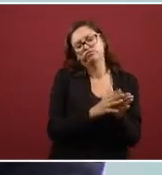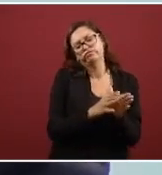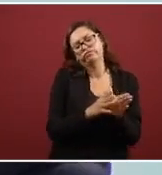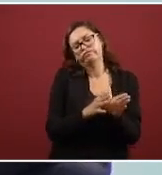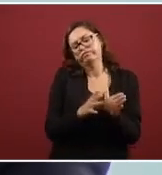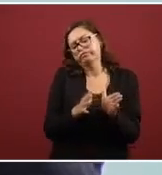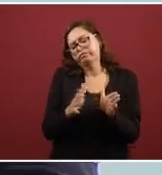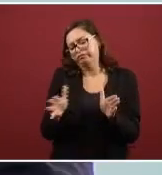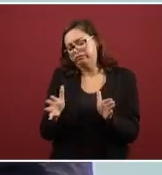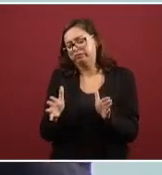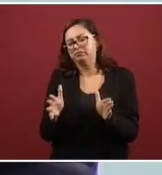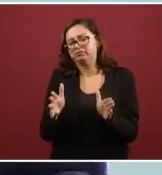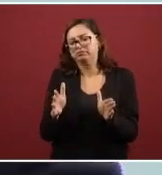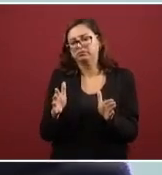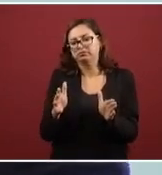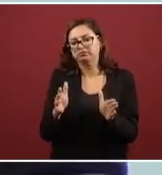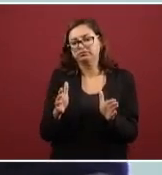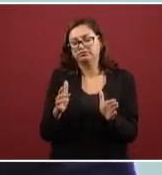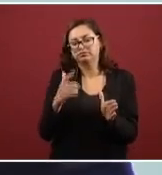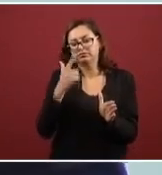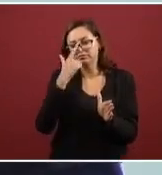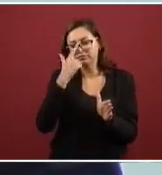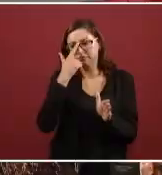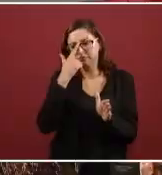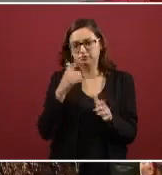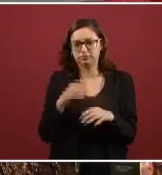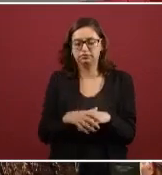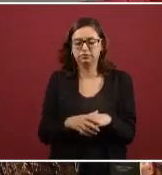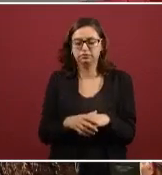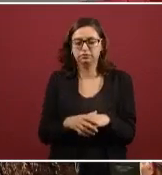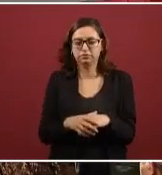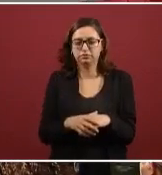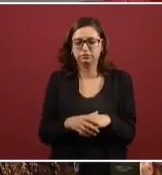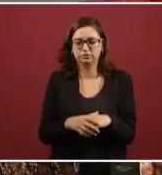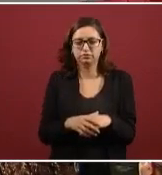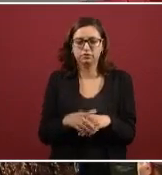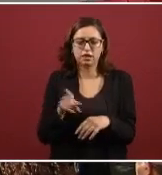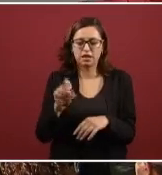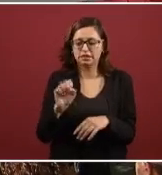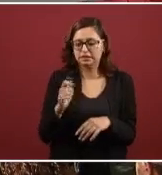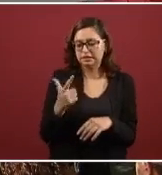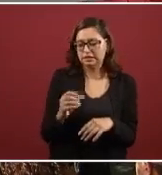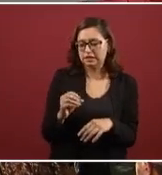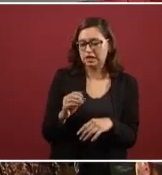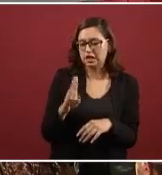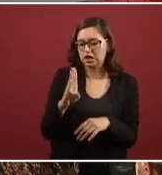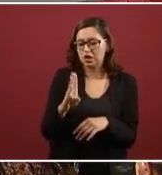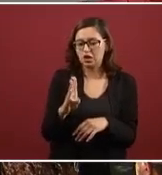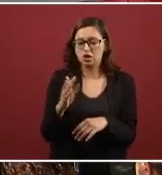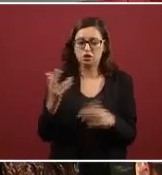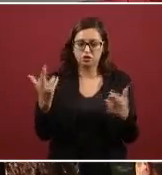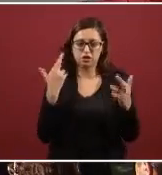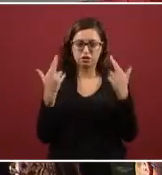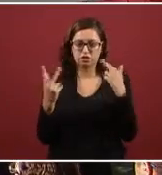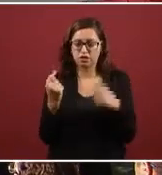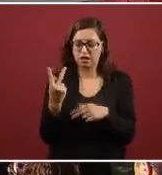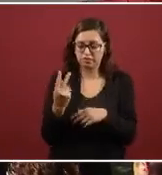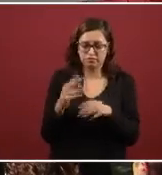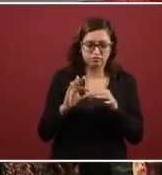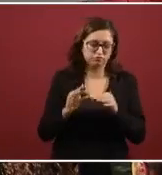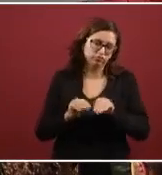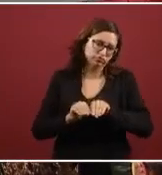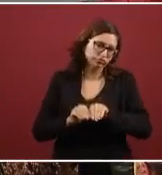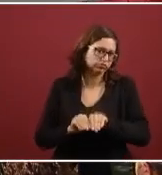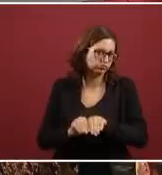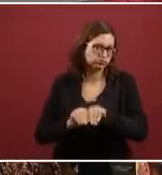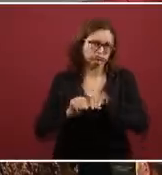del programa de una cadena nacional organizada por la Secretaría de Gobernación y el Sistema Público de Radiodifusión. Al finalizar